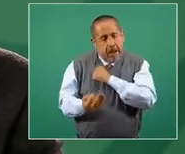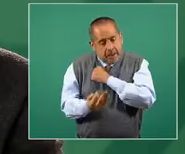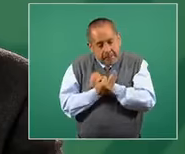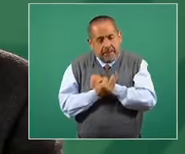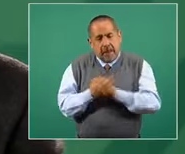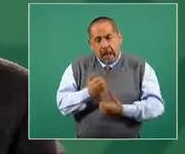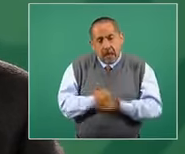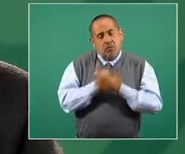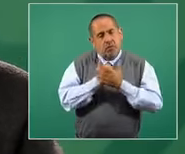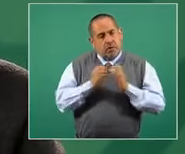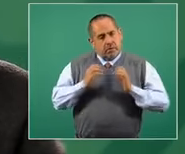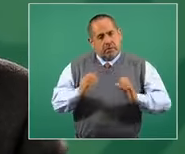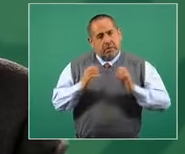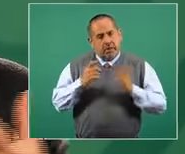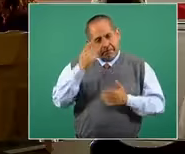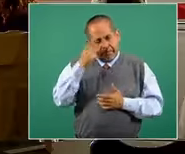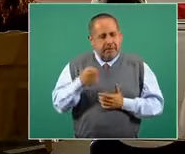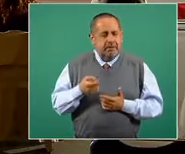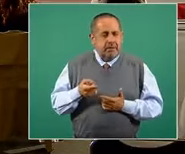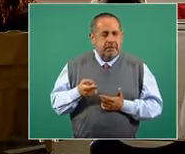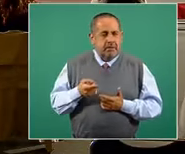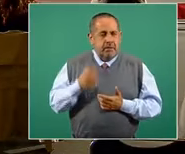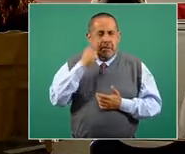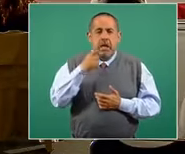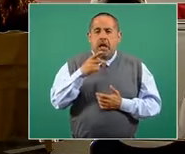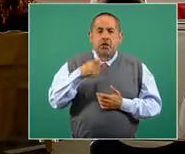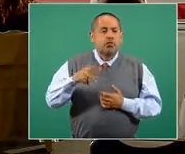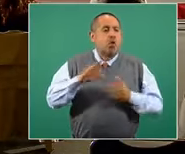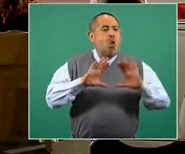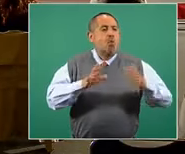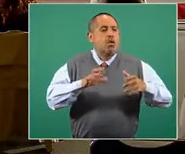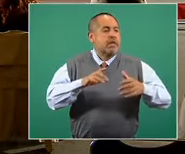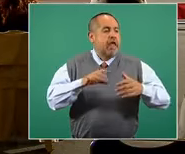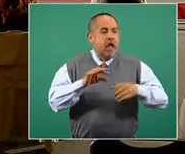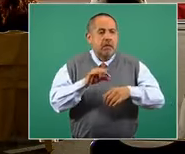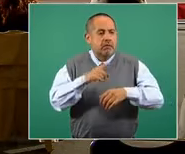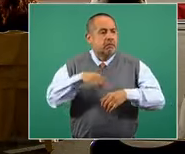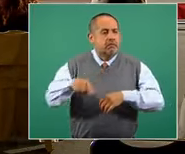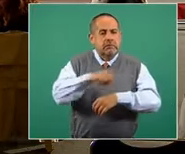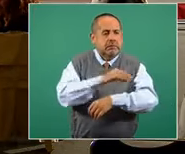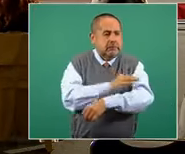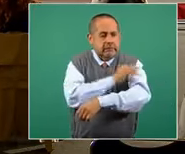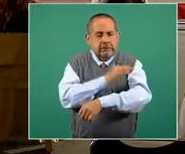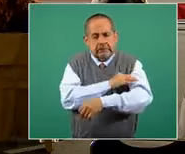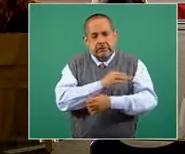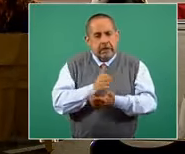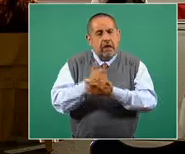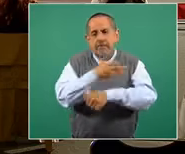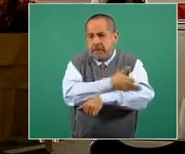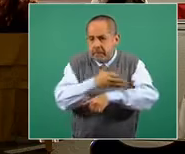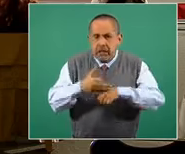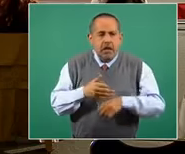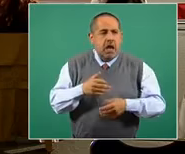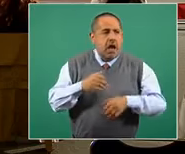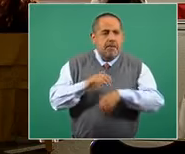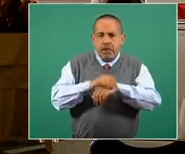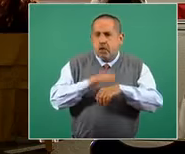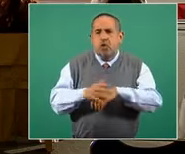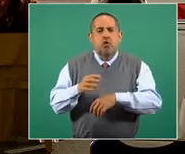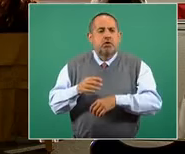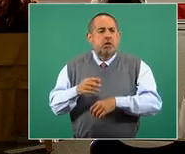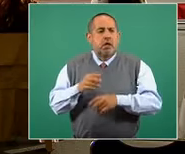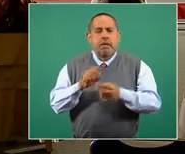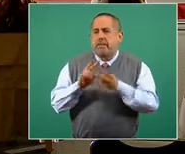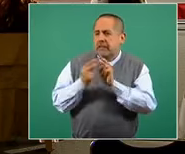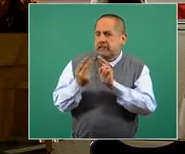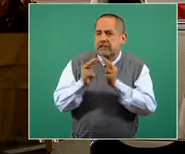a ellas mismas, pero además por cuidar a sus comunidades, su familia en primera instancia, o sus seres queridos, sus vecinos,